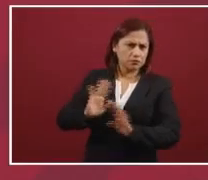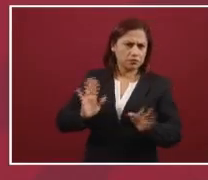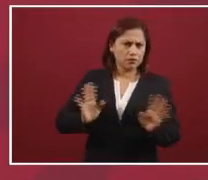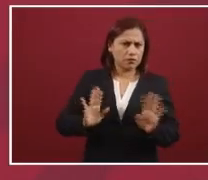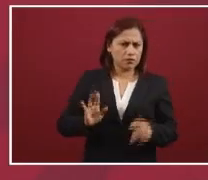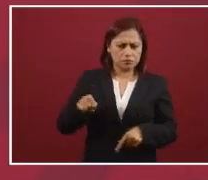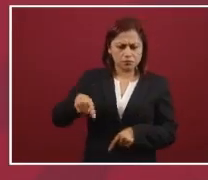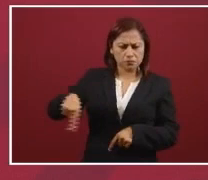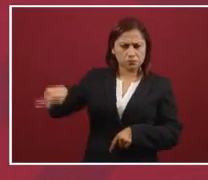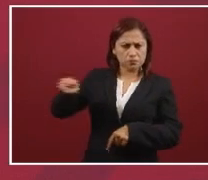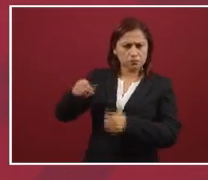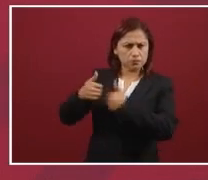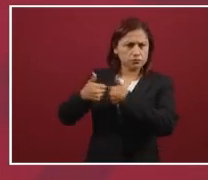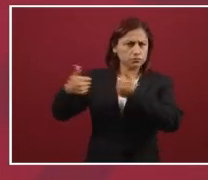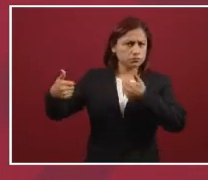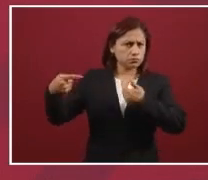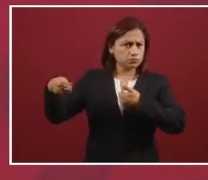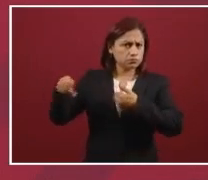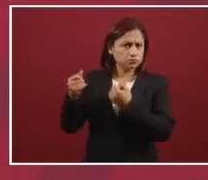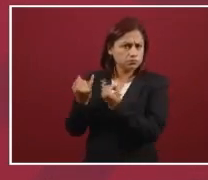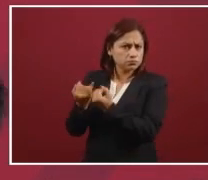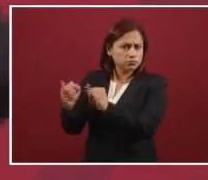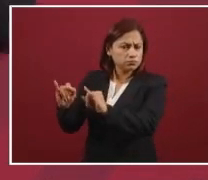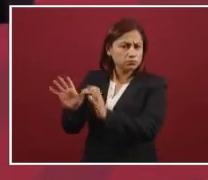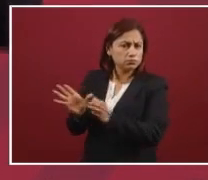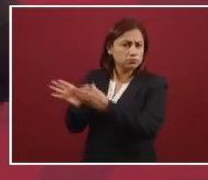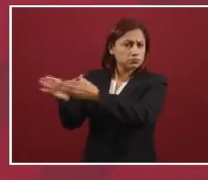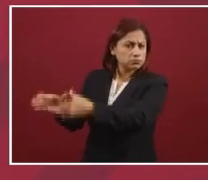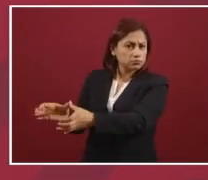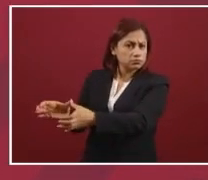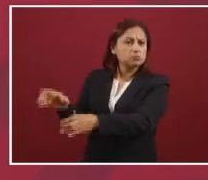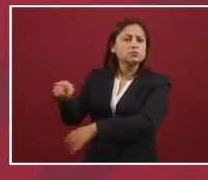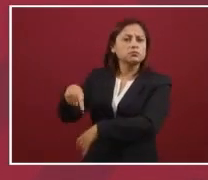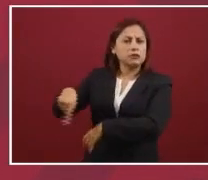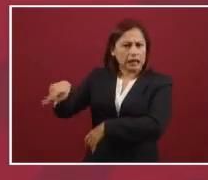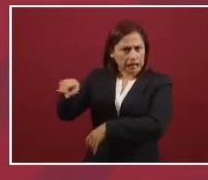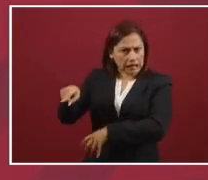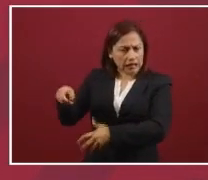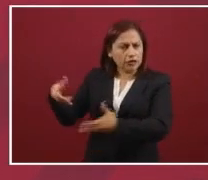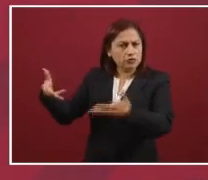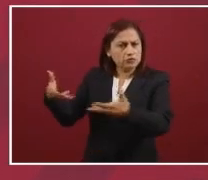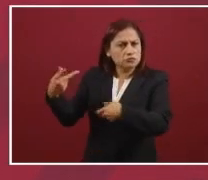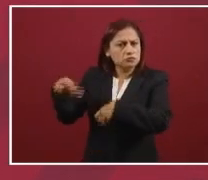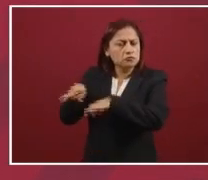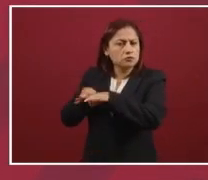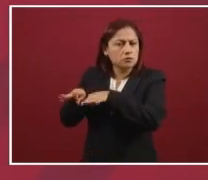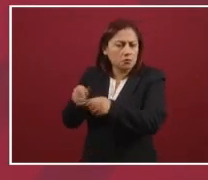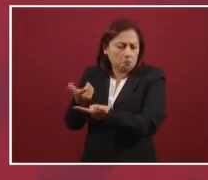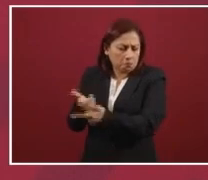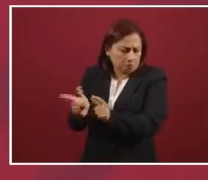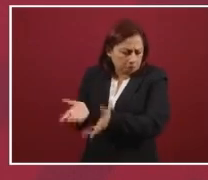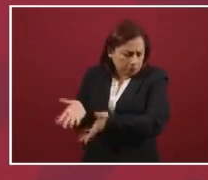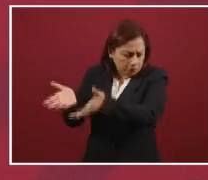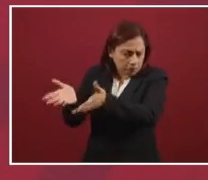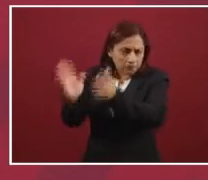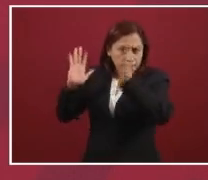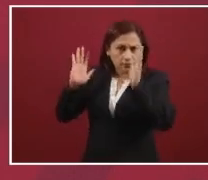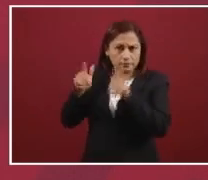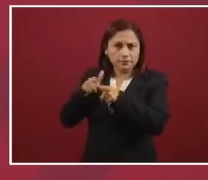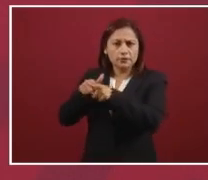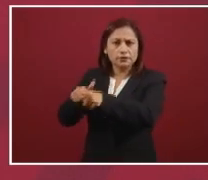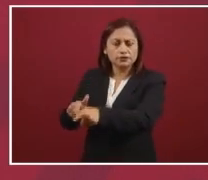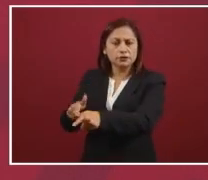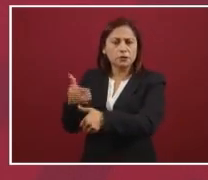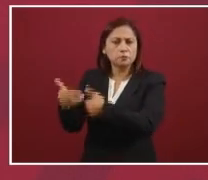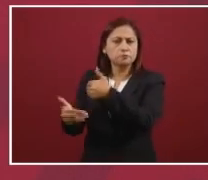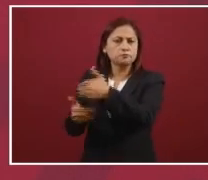son autónomos, son independientes y van a actuar con libertad, como debe de